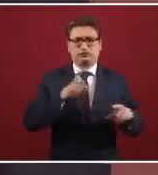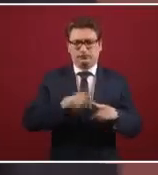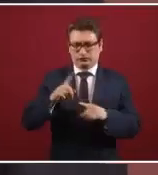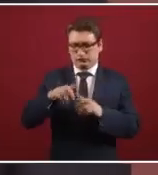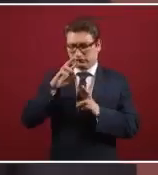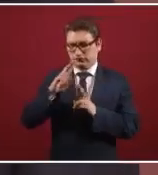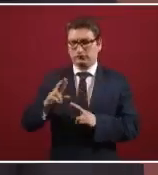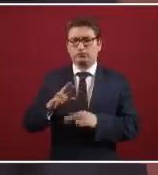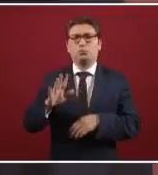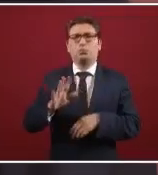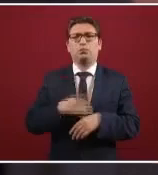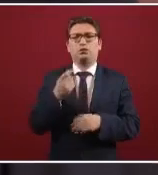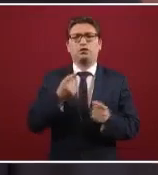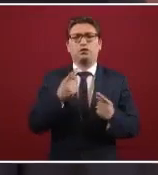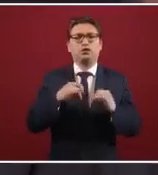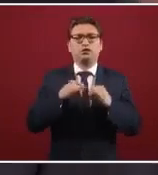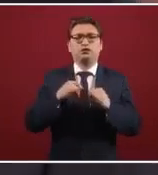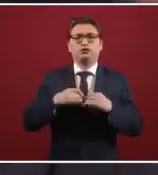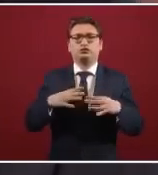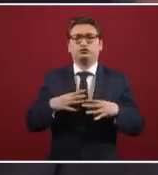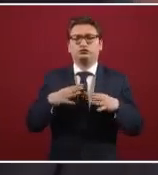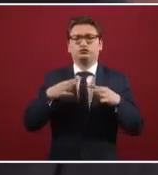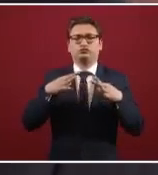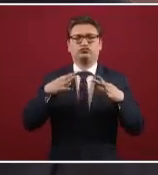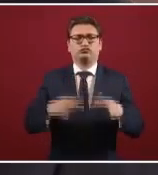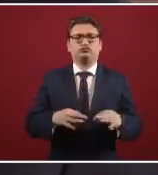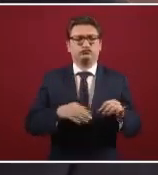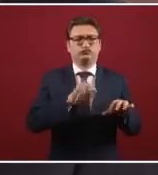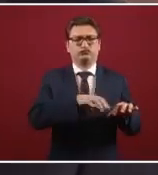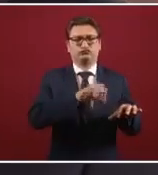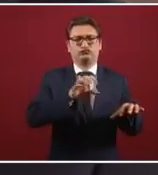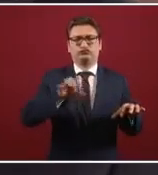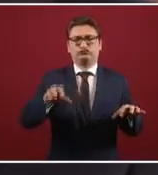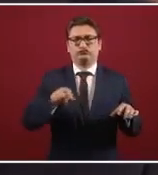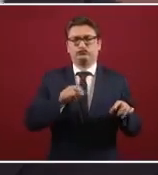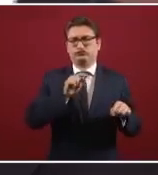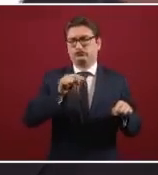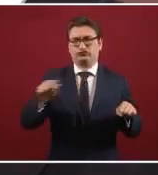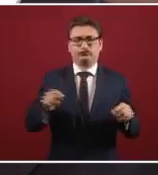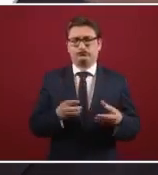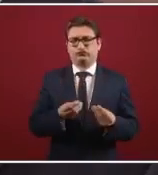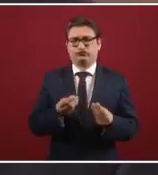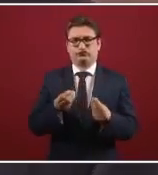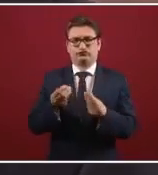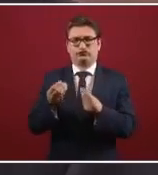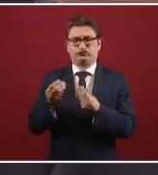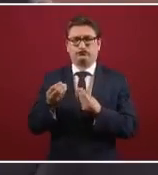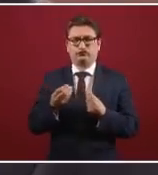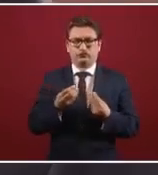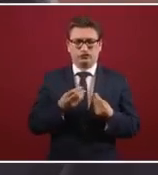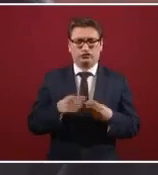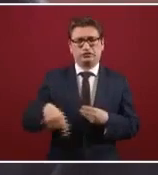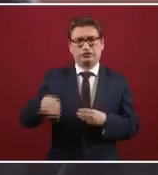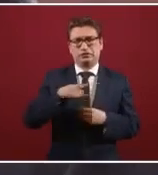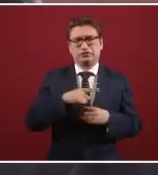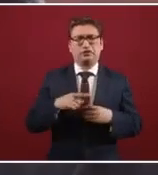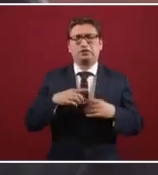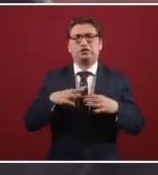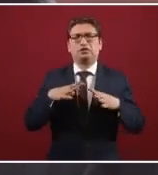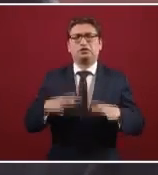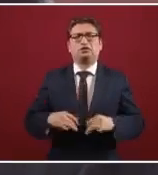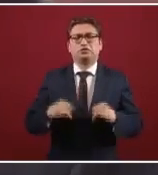crearon de una constelación de organismos supuestamente